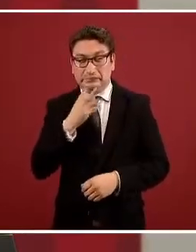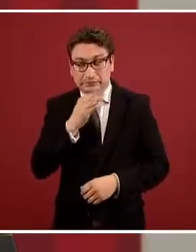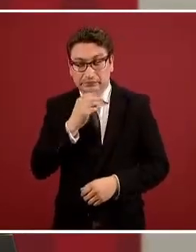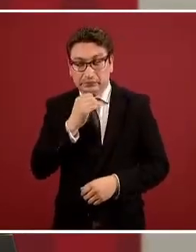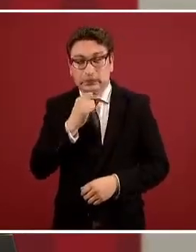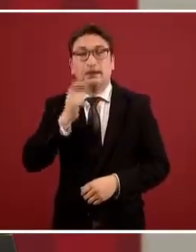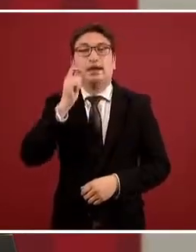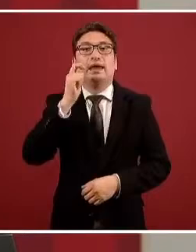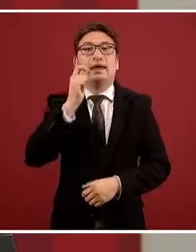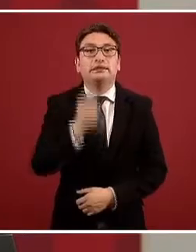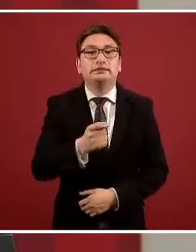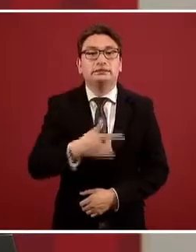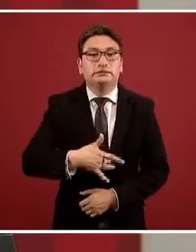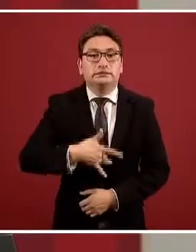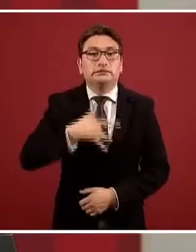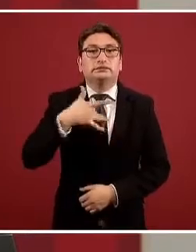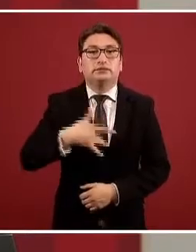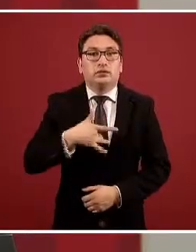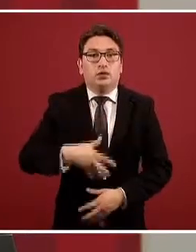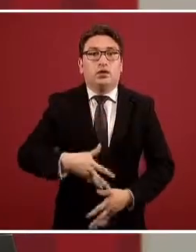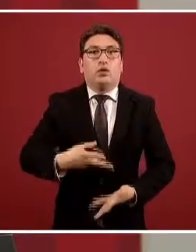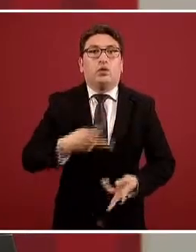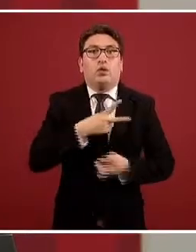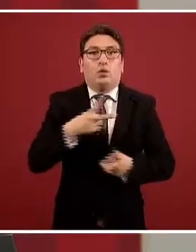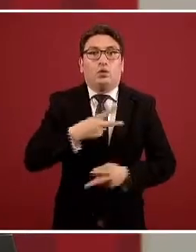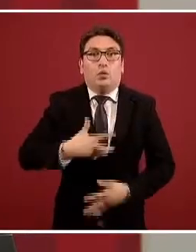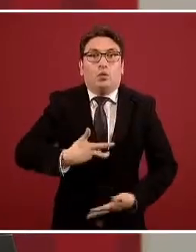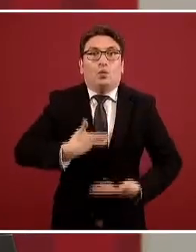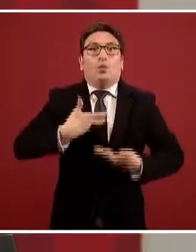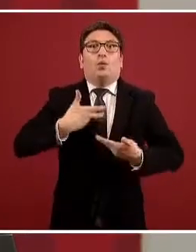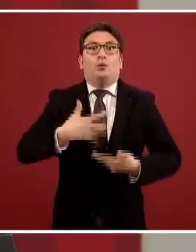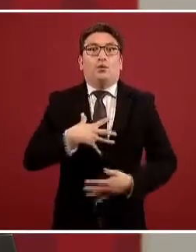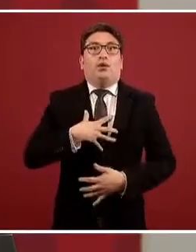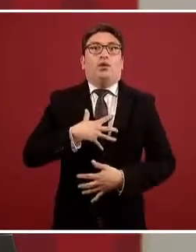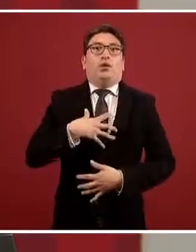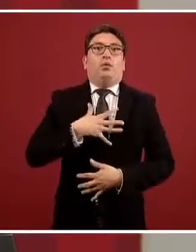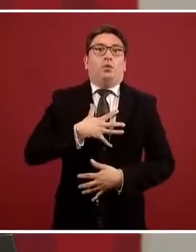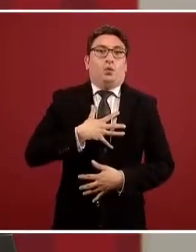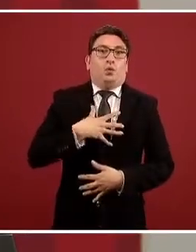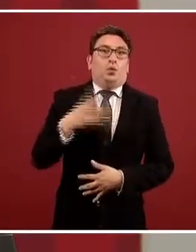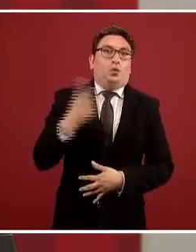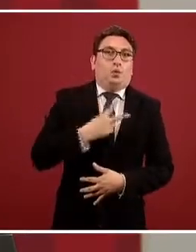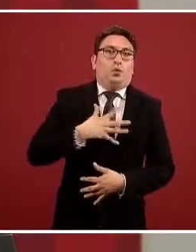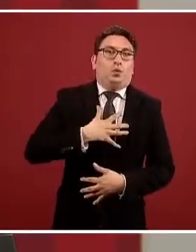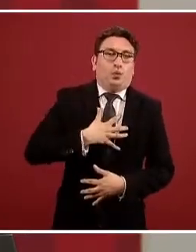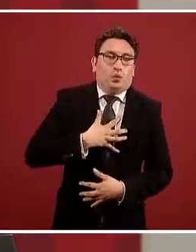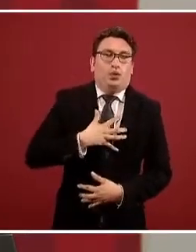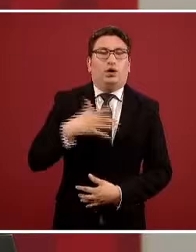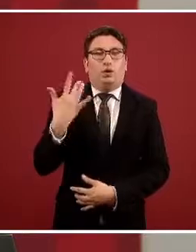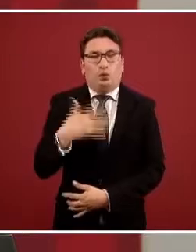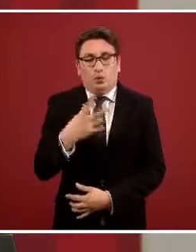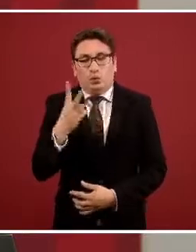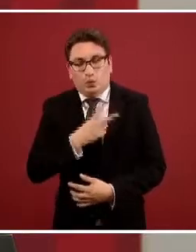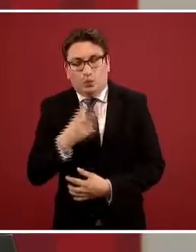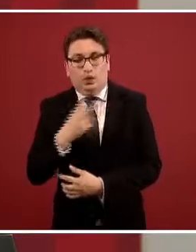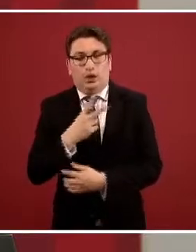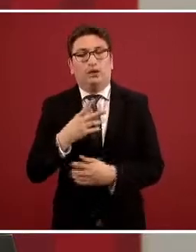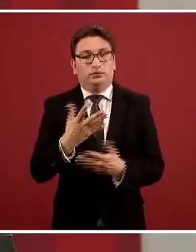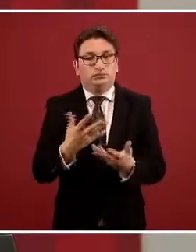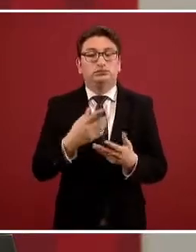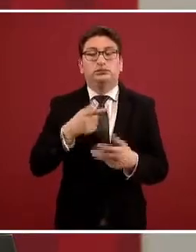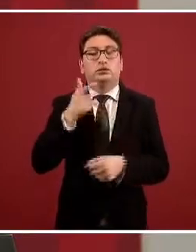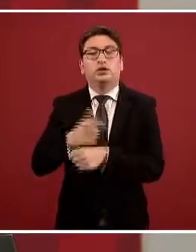sensación de que es insuficiente la respiración. Manifestaciones comunes de la dificultad respiratoria